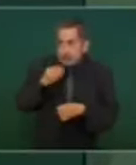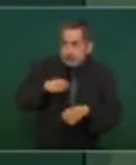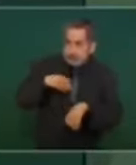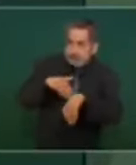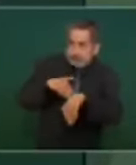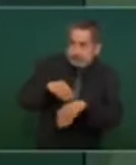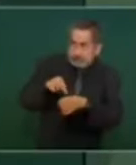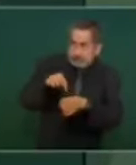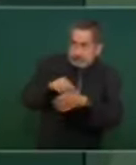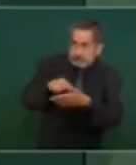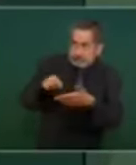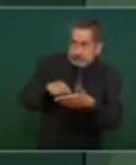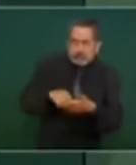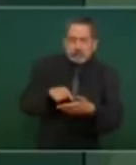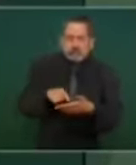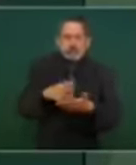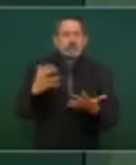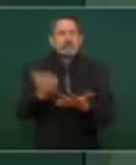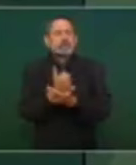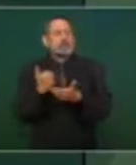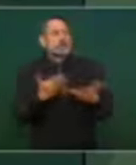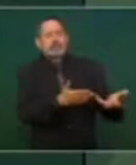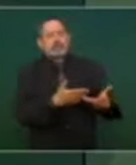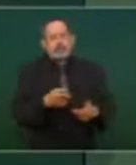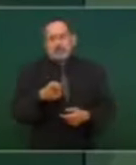pueden triunfar